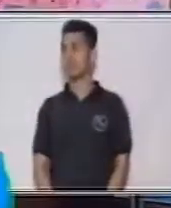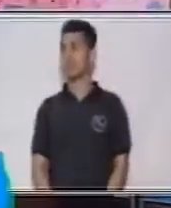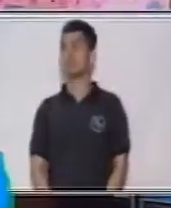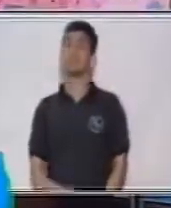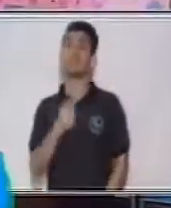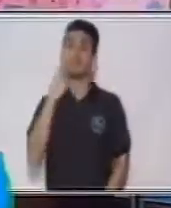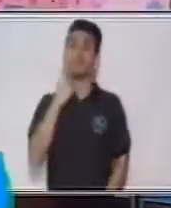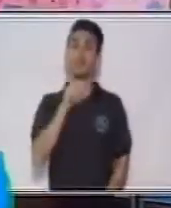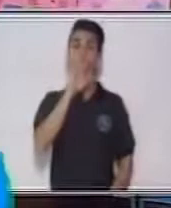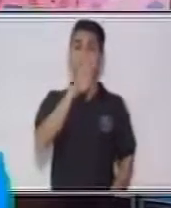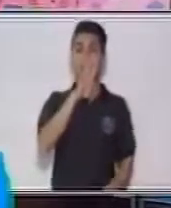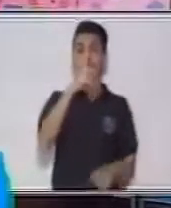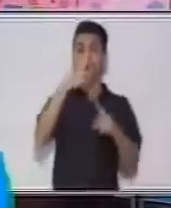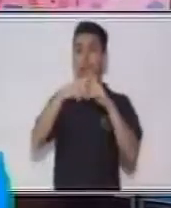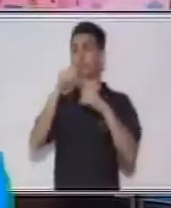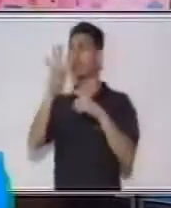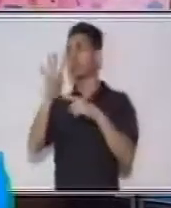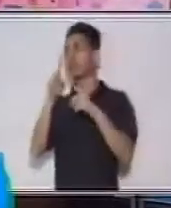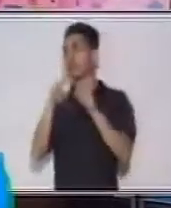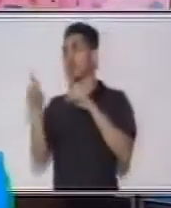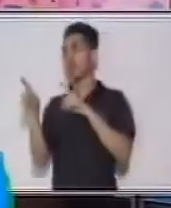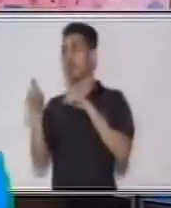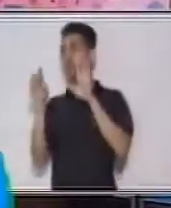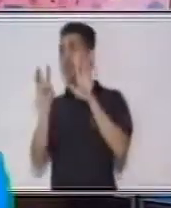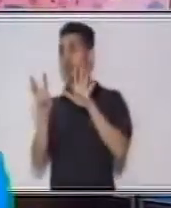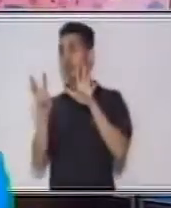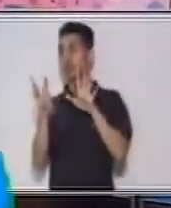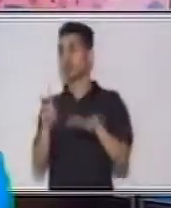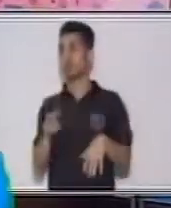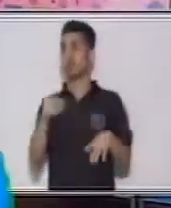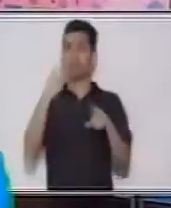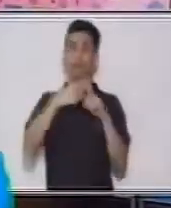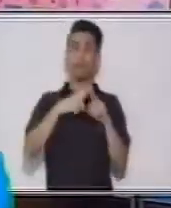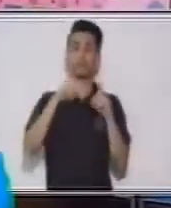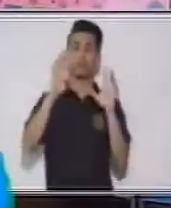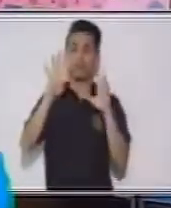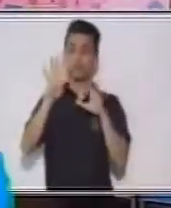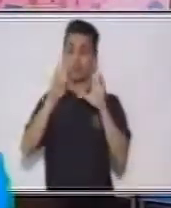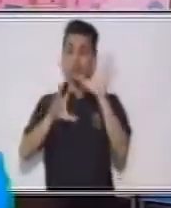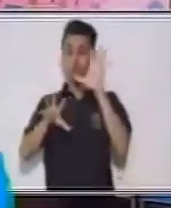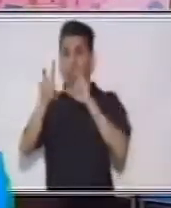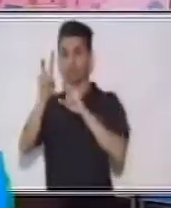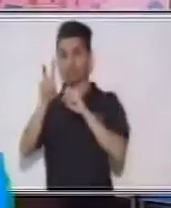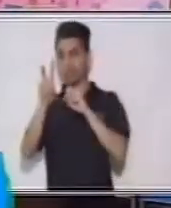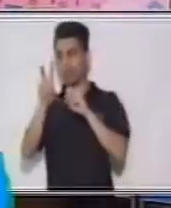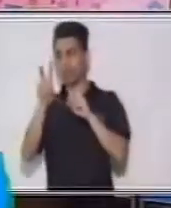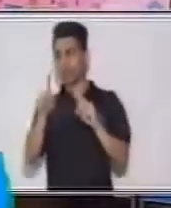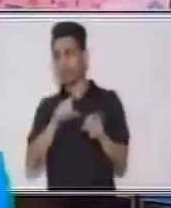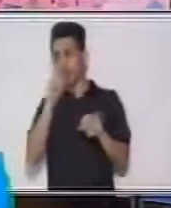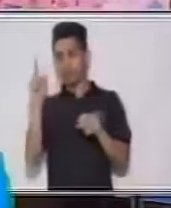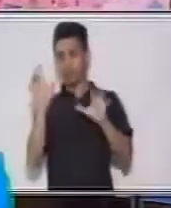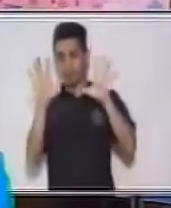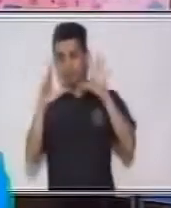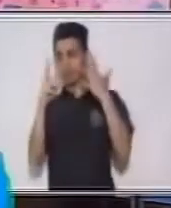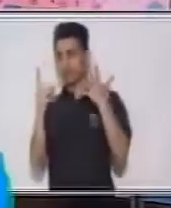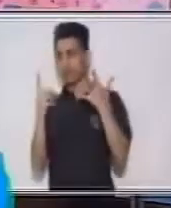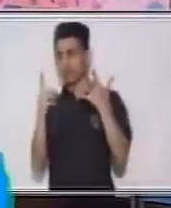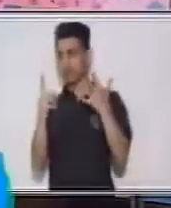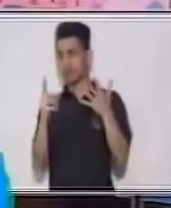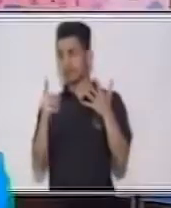44 88 42 y 24 16